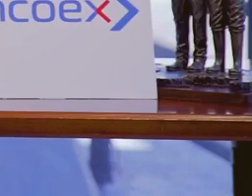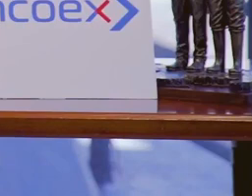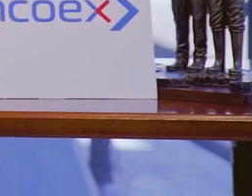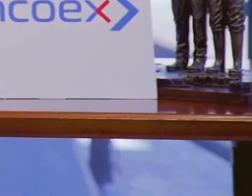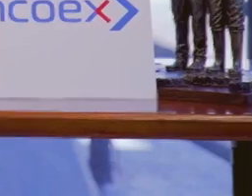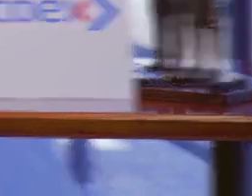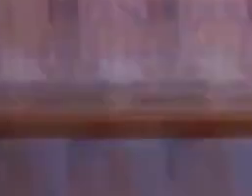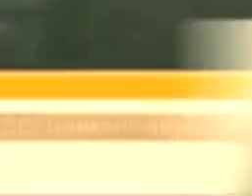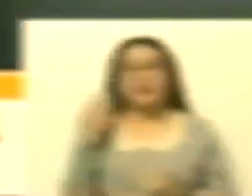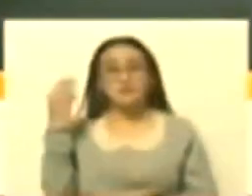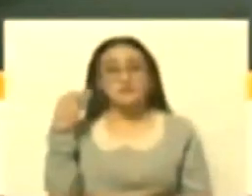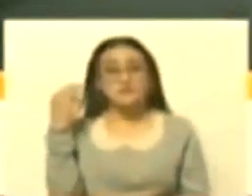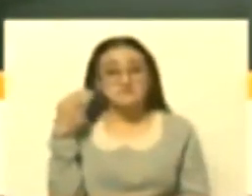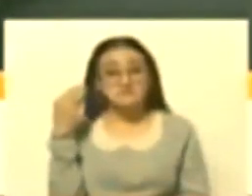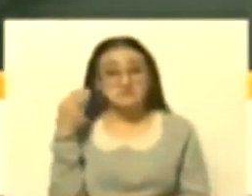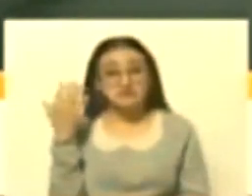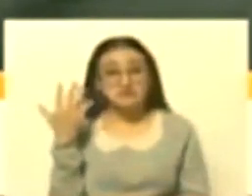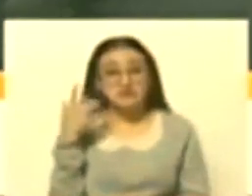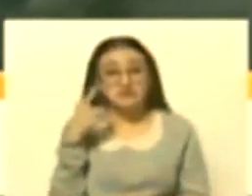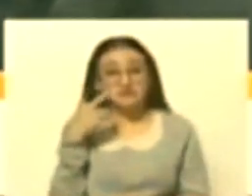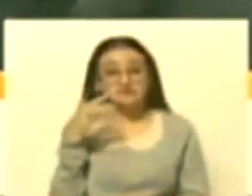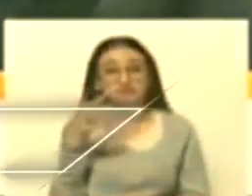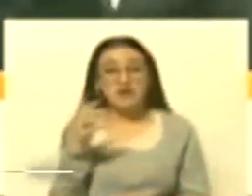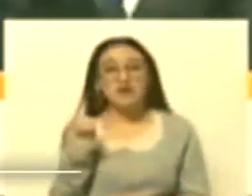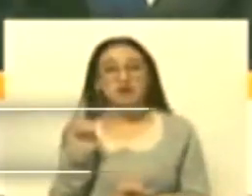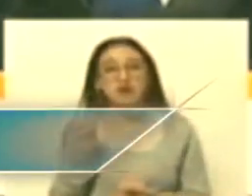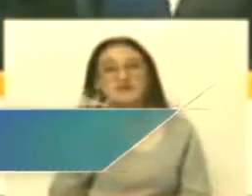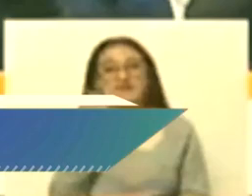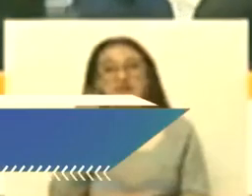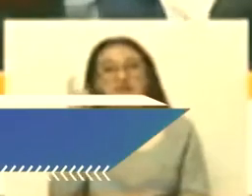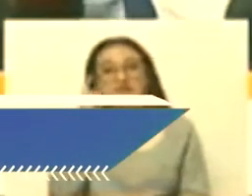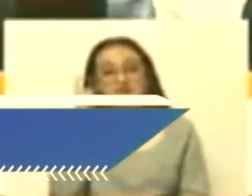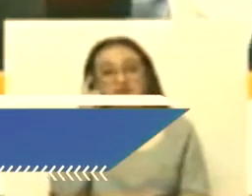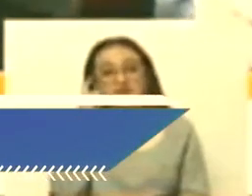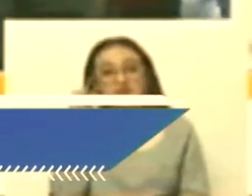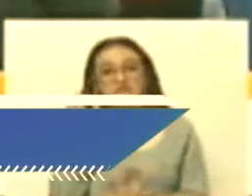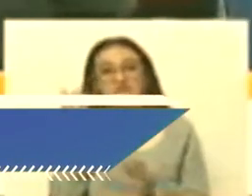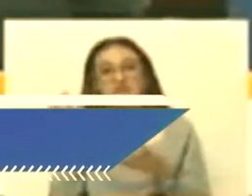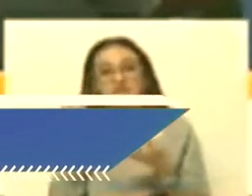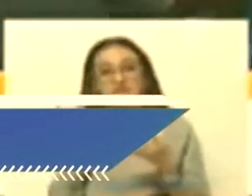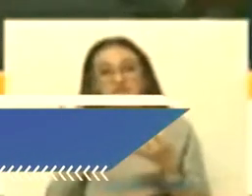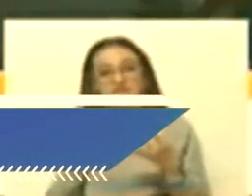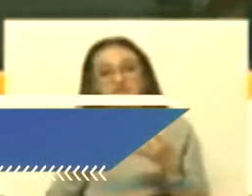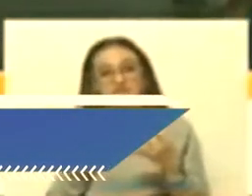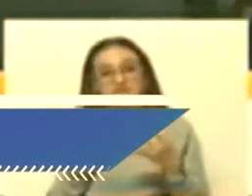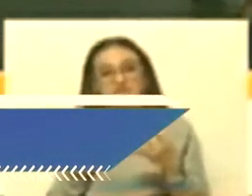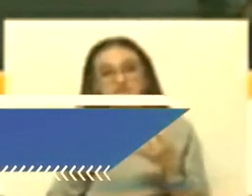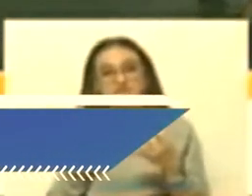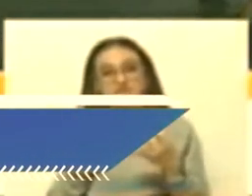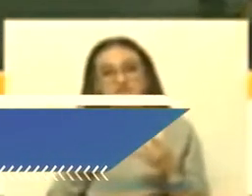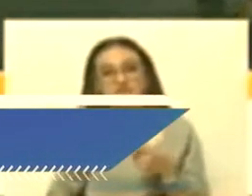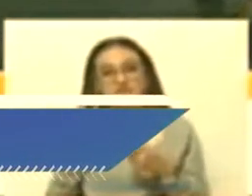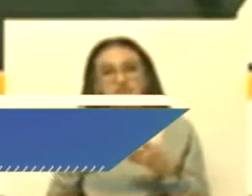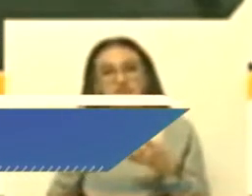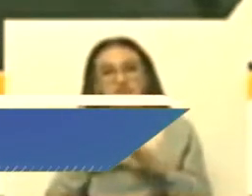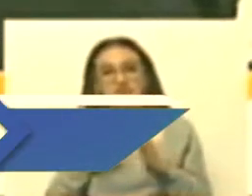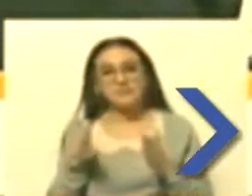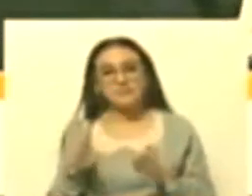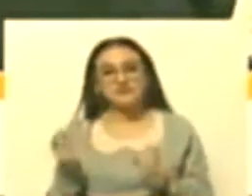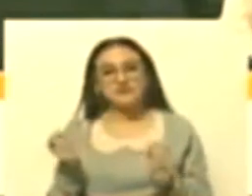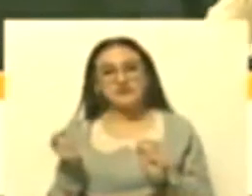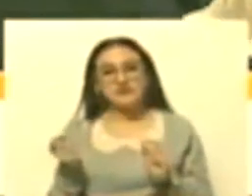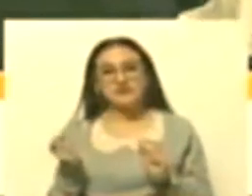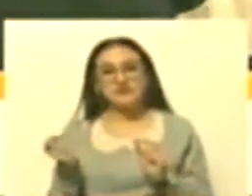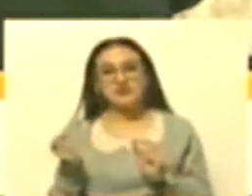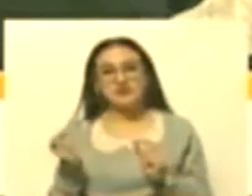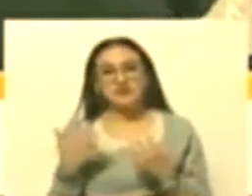política y electoral. Nos hemos dado 30 días para poder definir, a través de distintas mesas de trabajo,